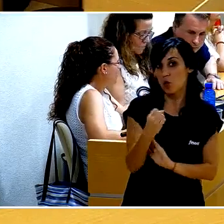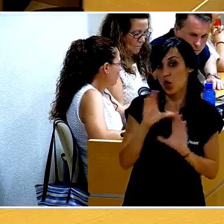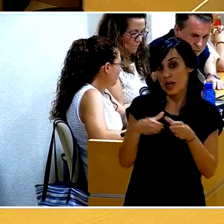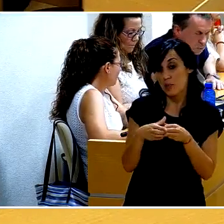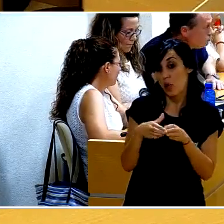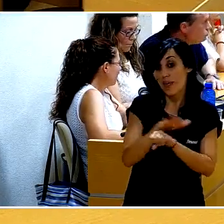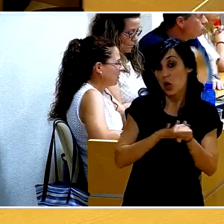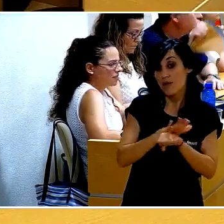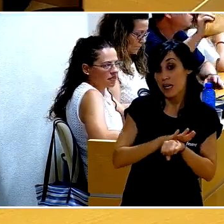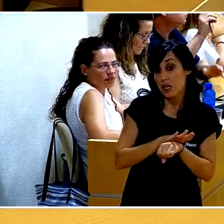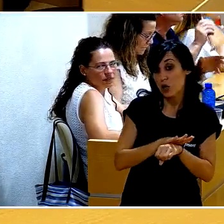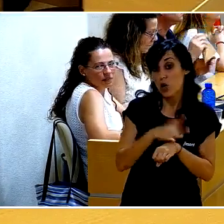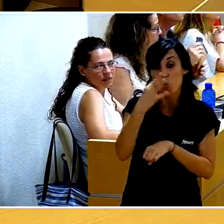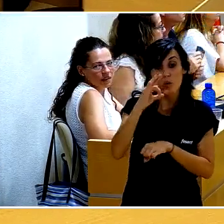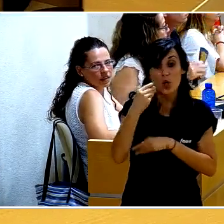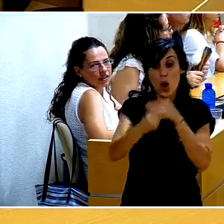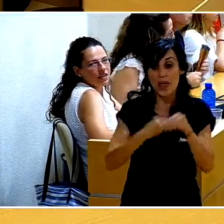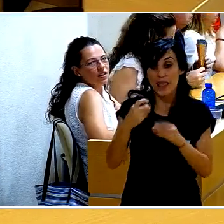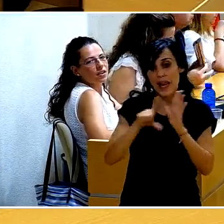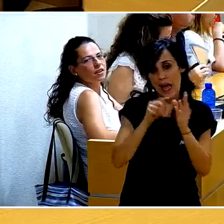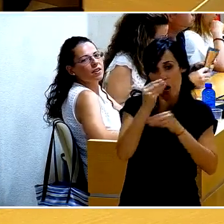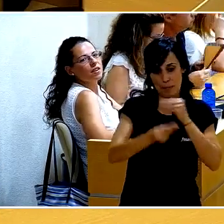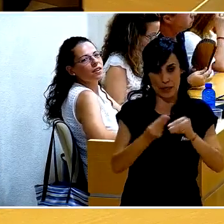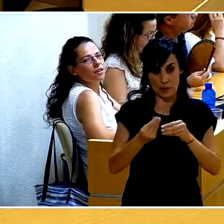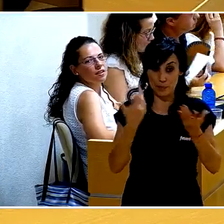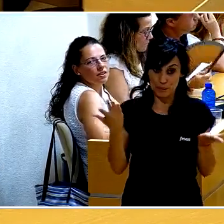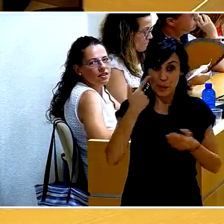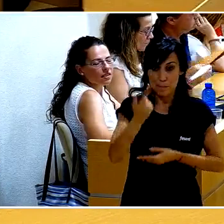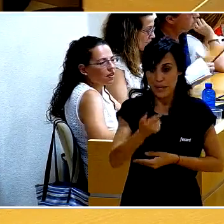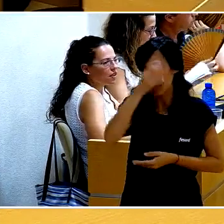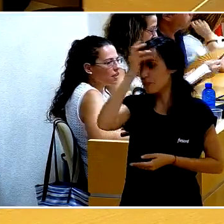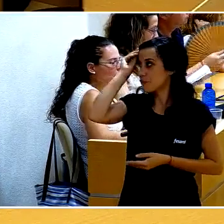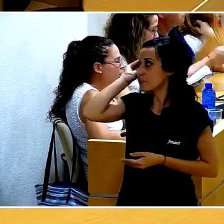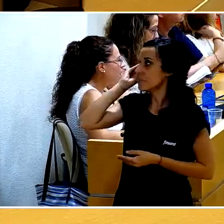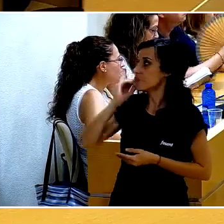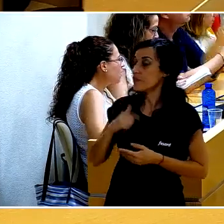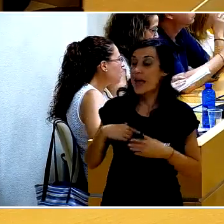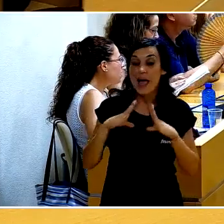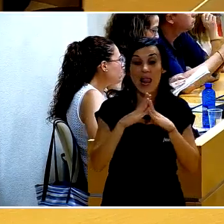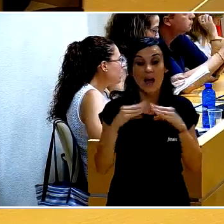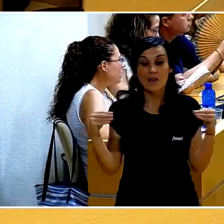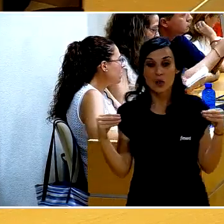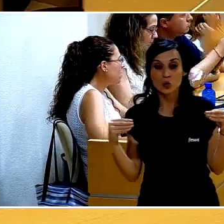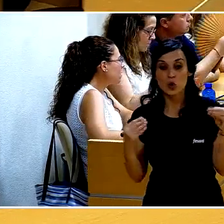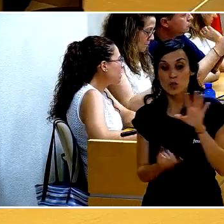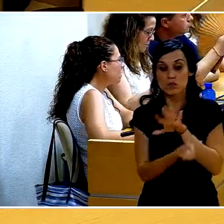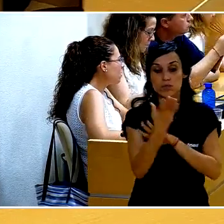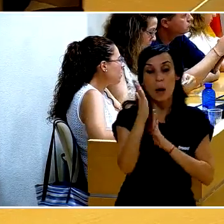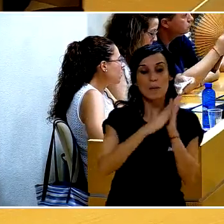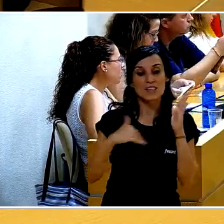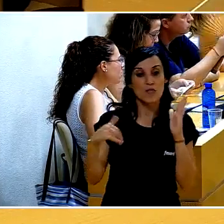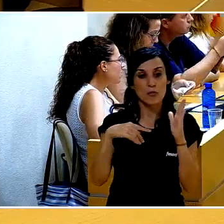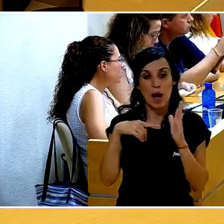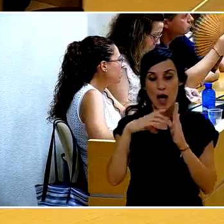legítimo que solo lo único que hace es aplicar la ley. Mire, en la Vall d'Uxó se ha creado una plataforma ciudadana que se